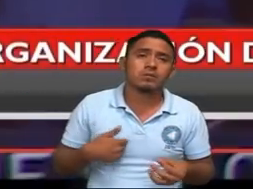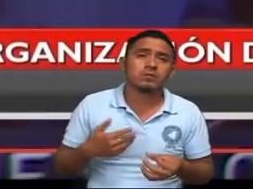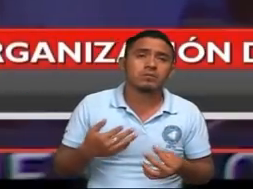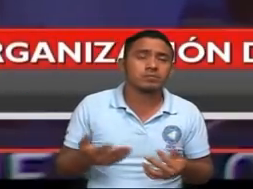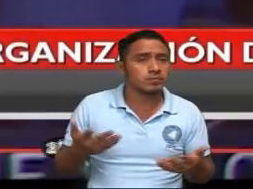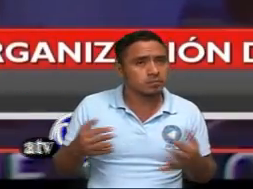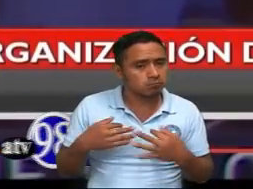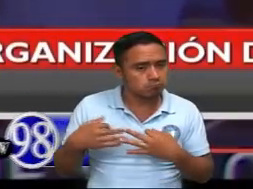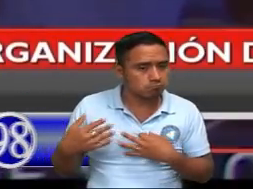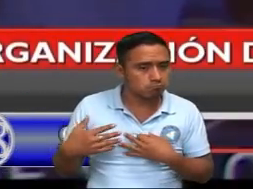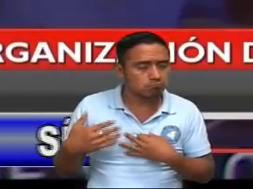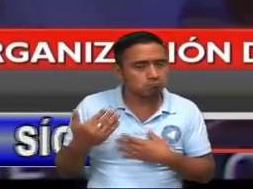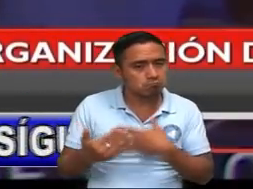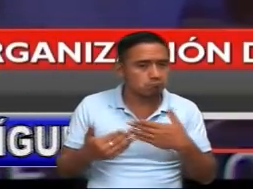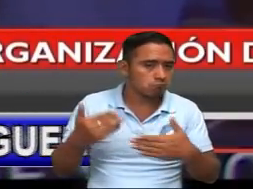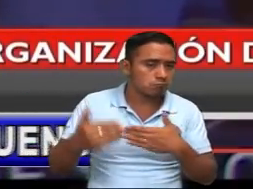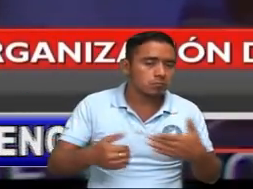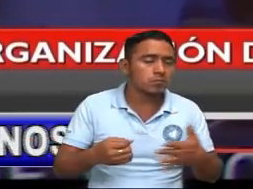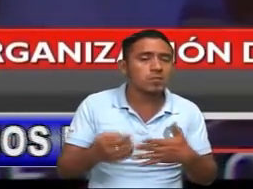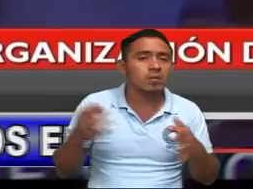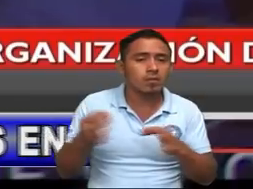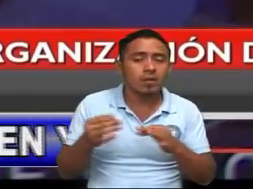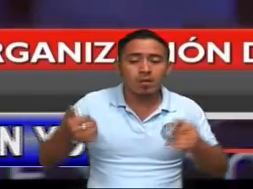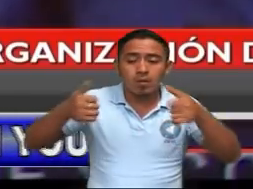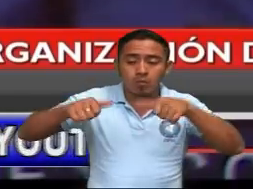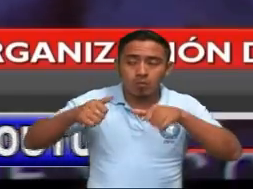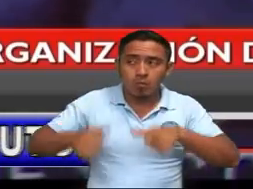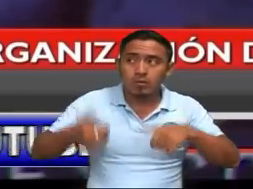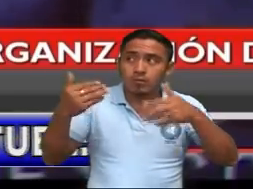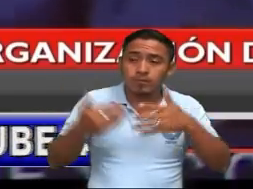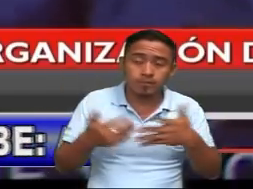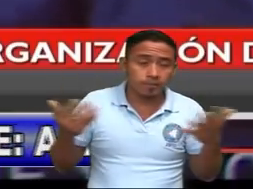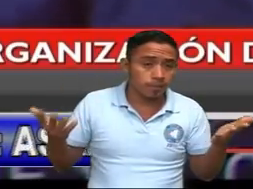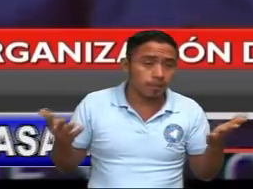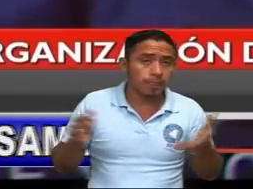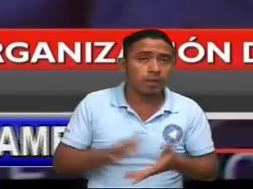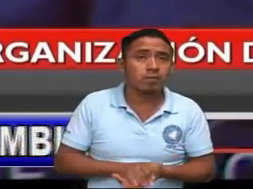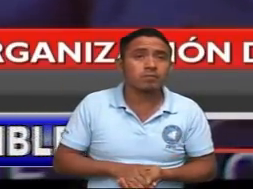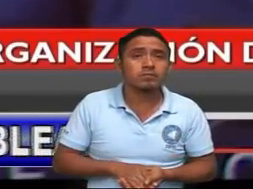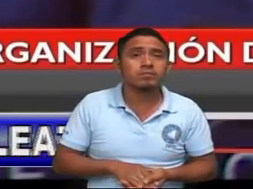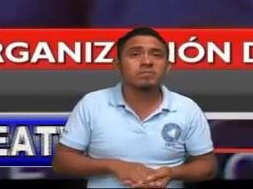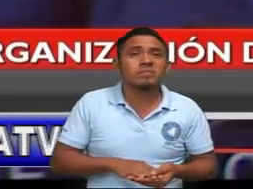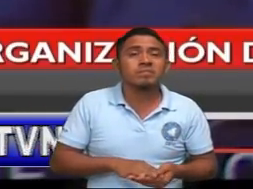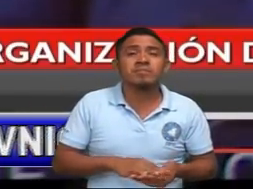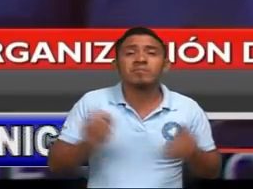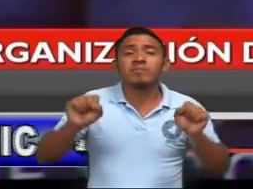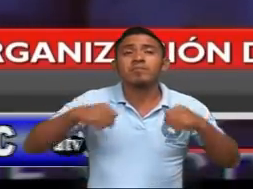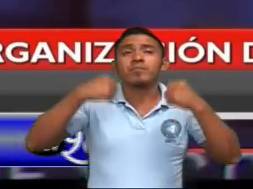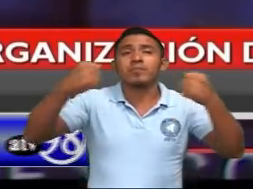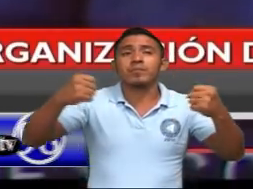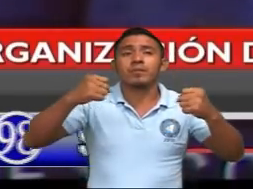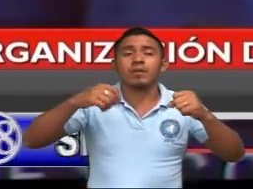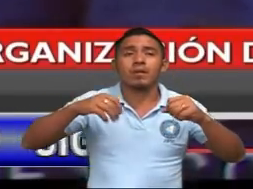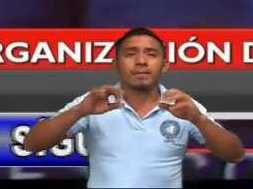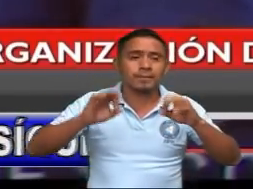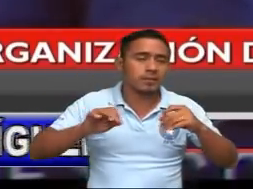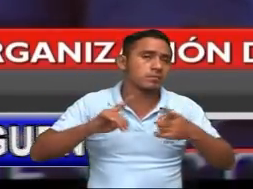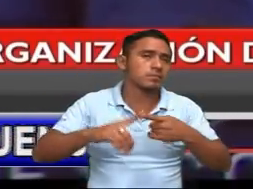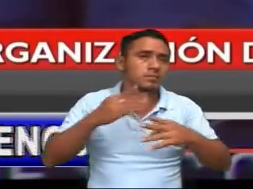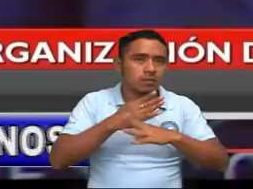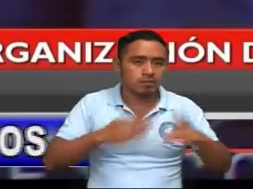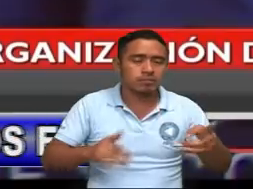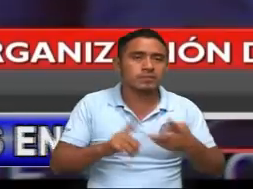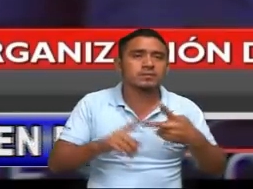las conversaciones para nuevos acuerdos y propuestas de implementación que fortalezcan la paz,